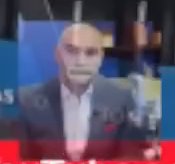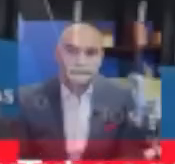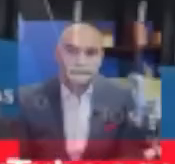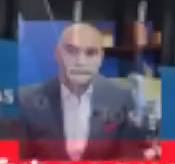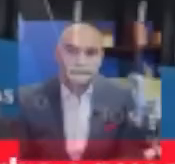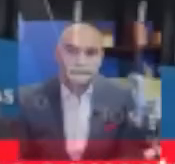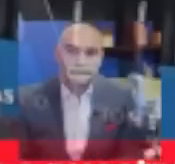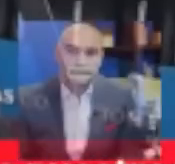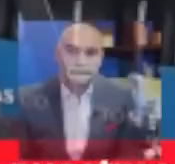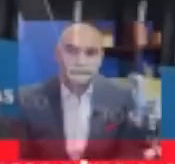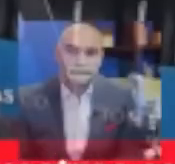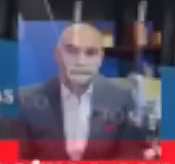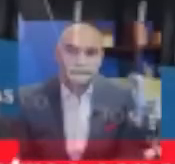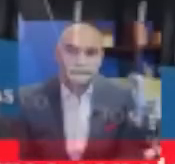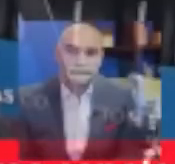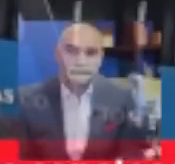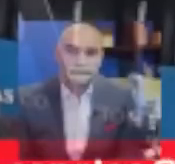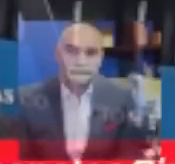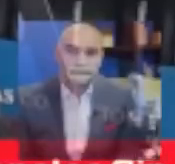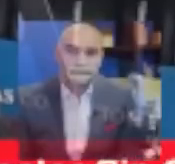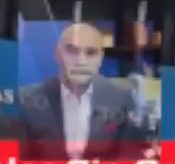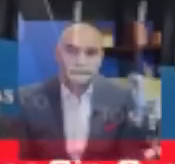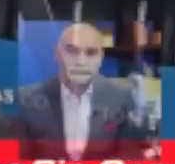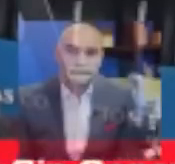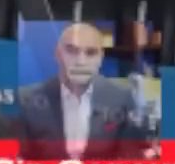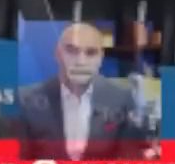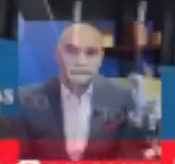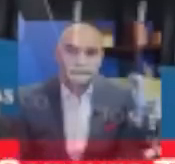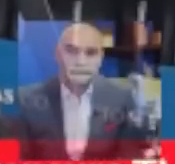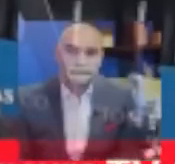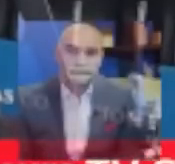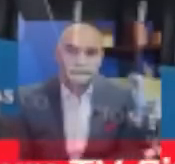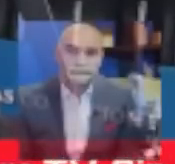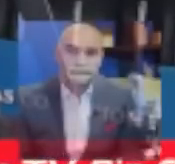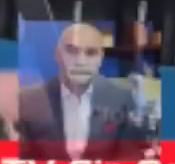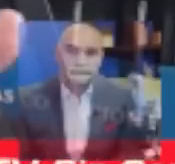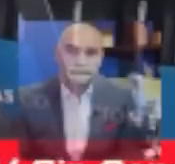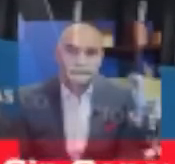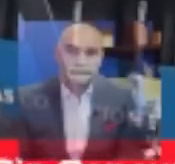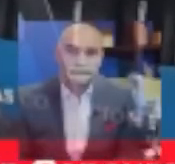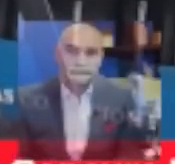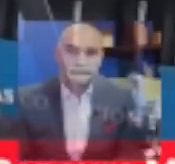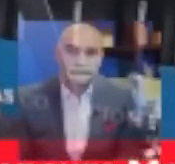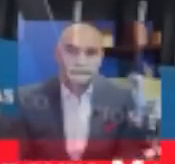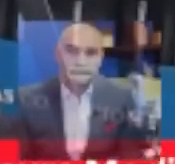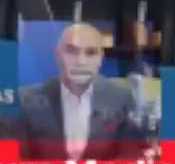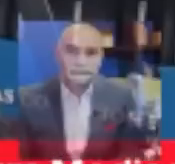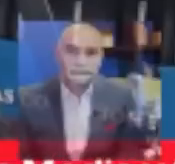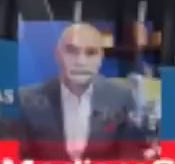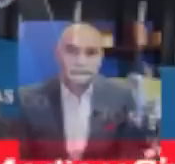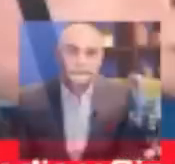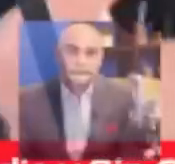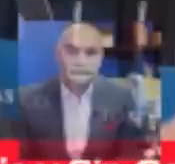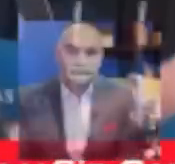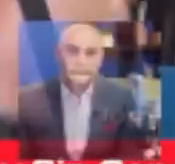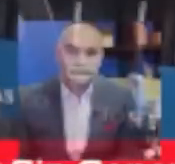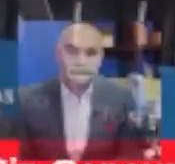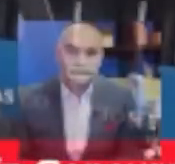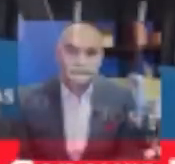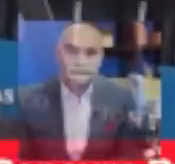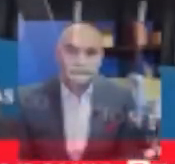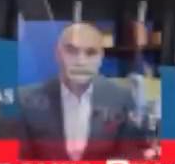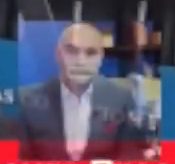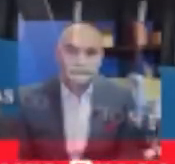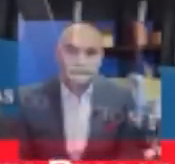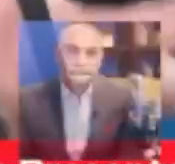toma el transporte un microbús un taxi va a escuchar al Estaca va